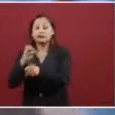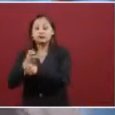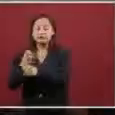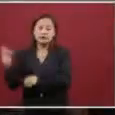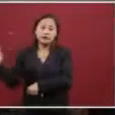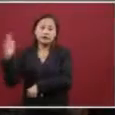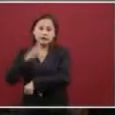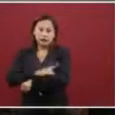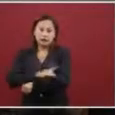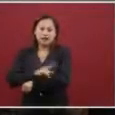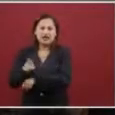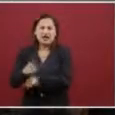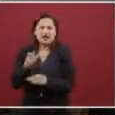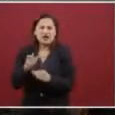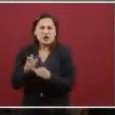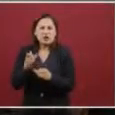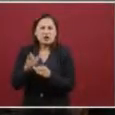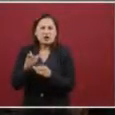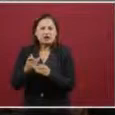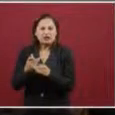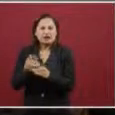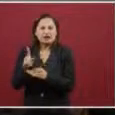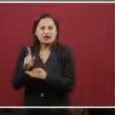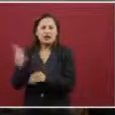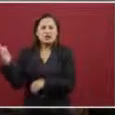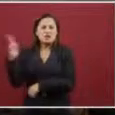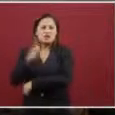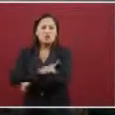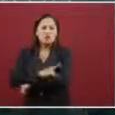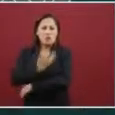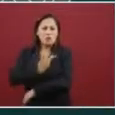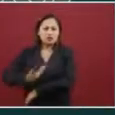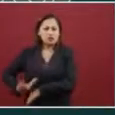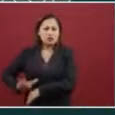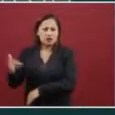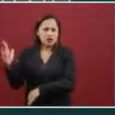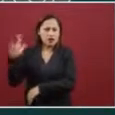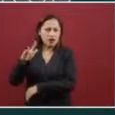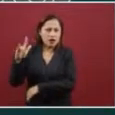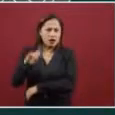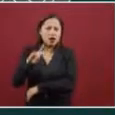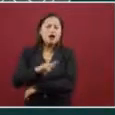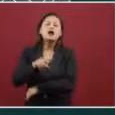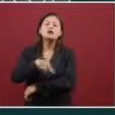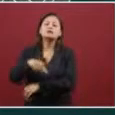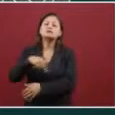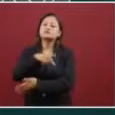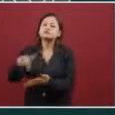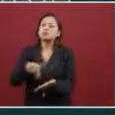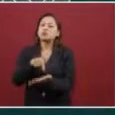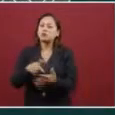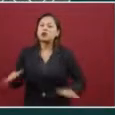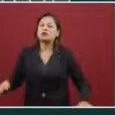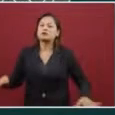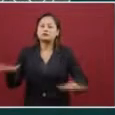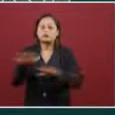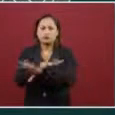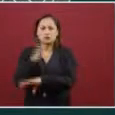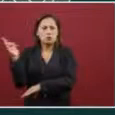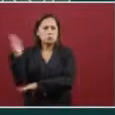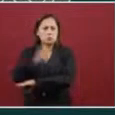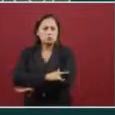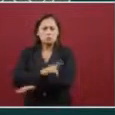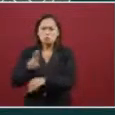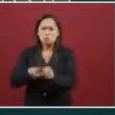hangar presidencial ahí está la terminal 3 para tener una más posiciones